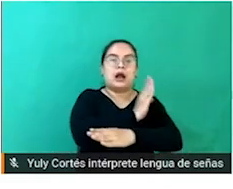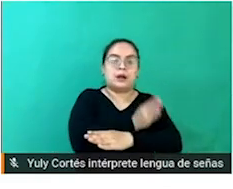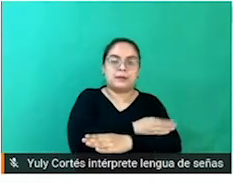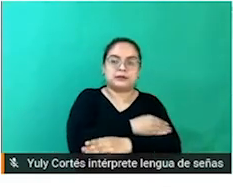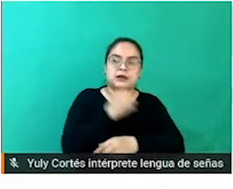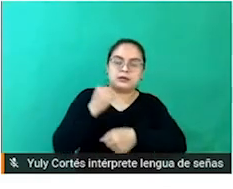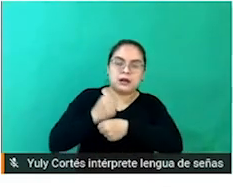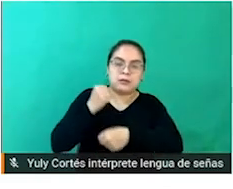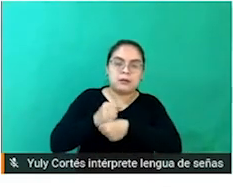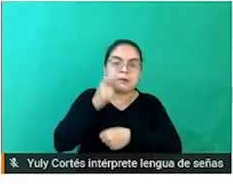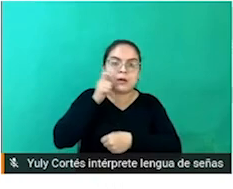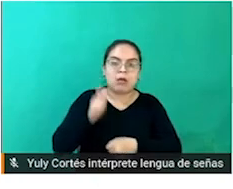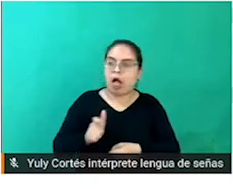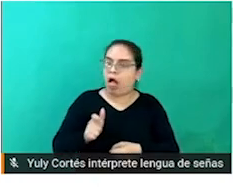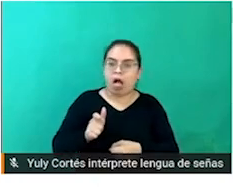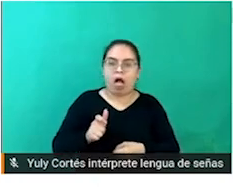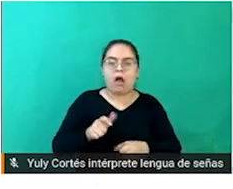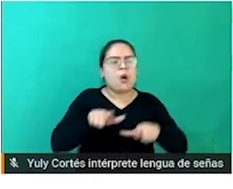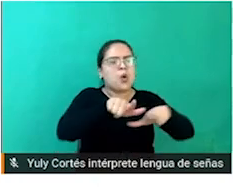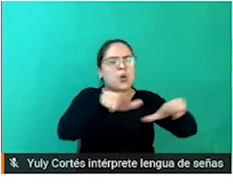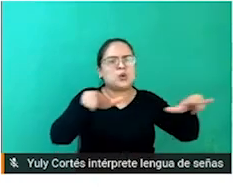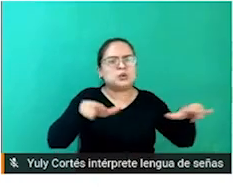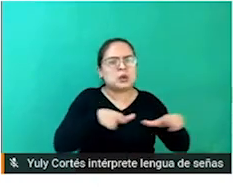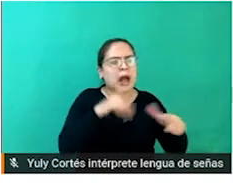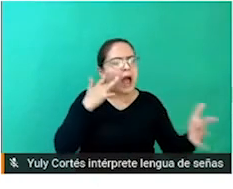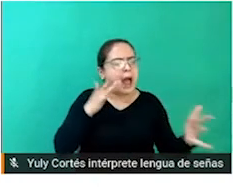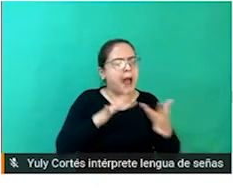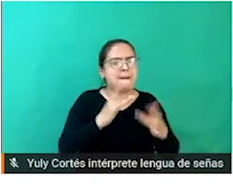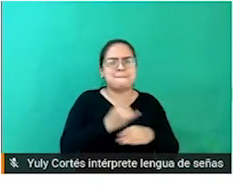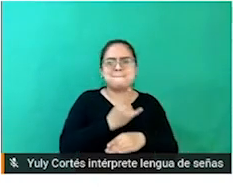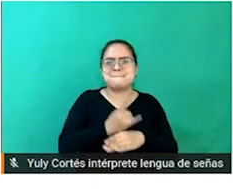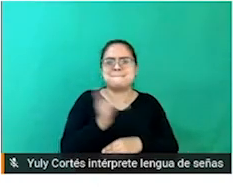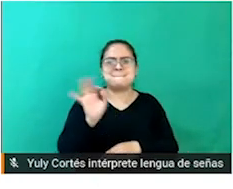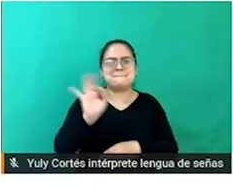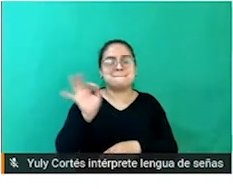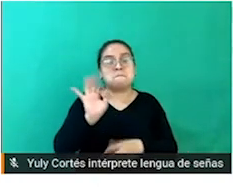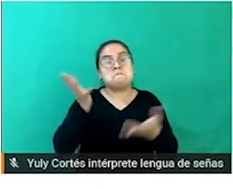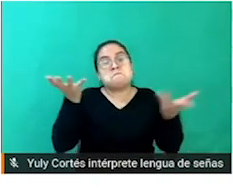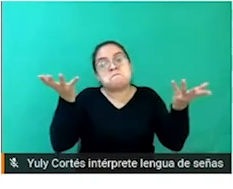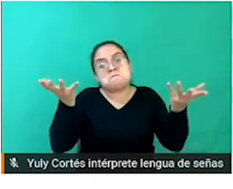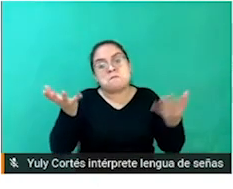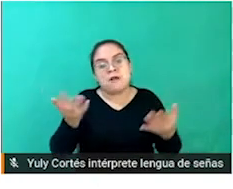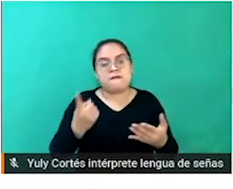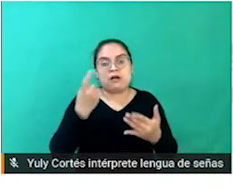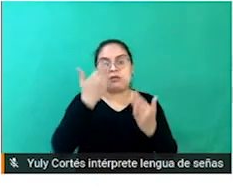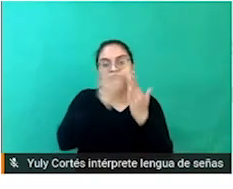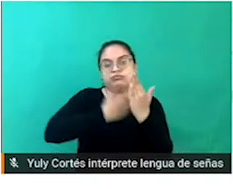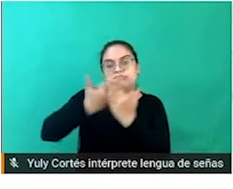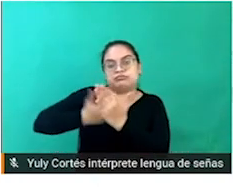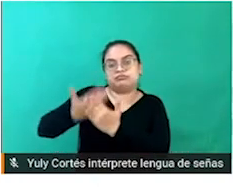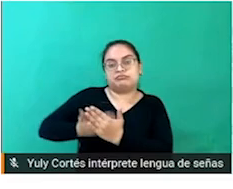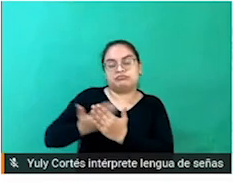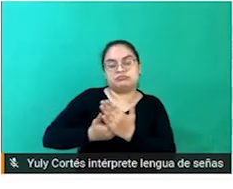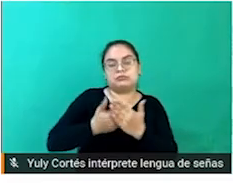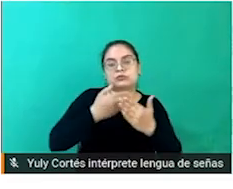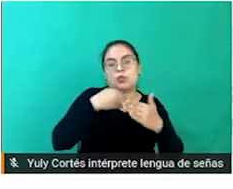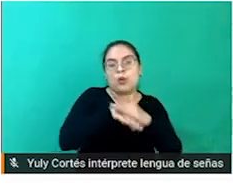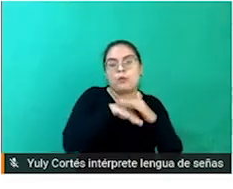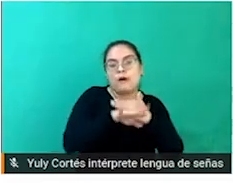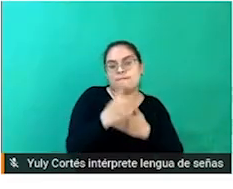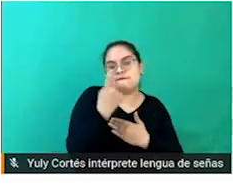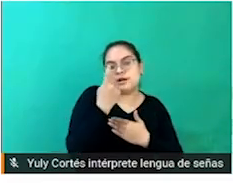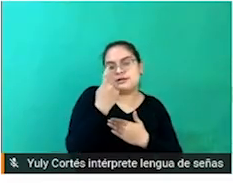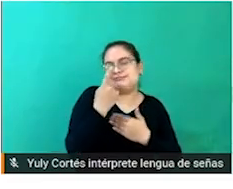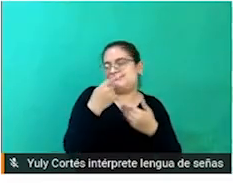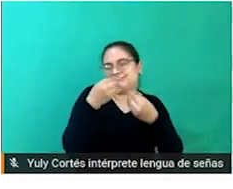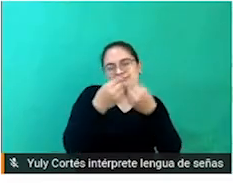puede ser espacio que no se usa de la forma adecuada, puede ser falta de documentación, etcétera. Y es un